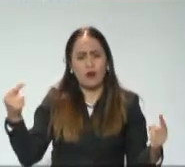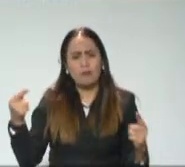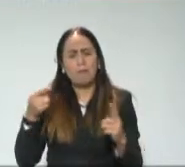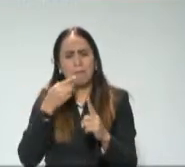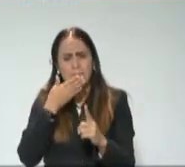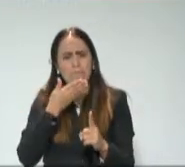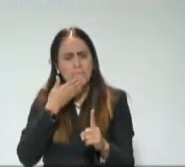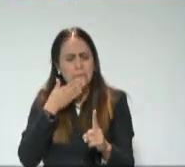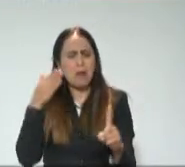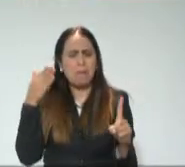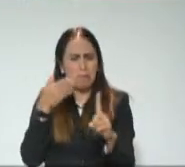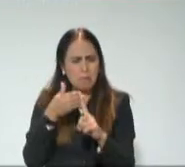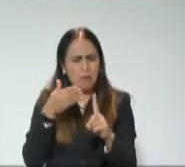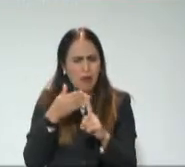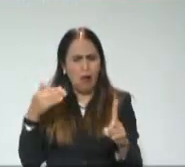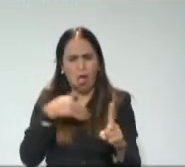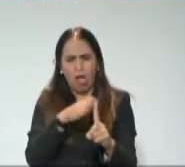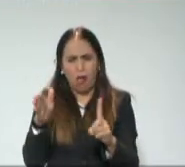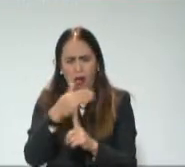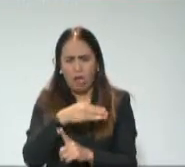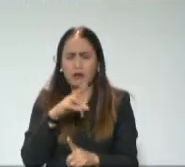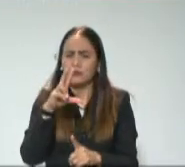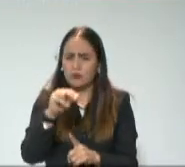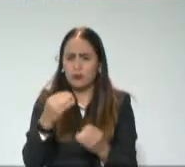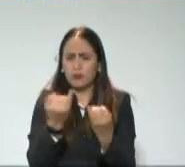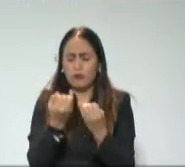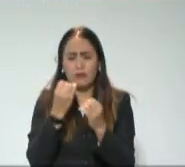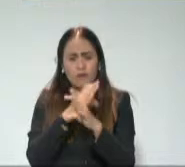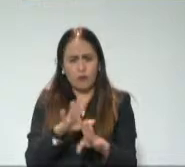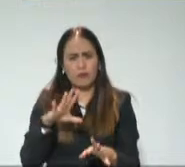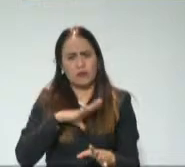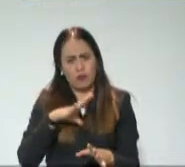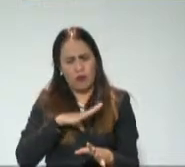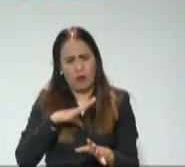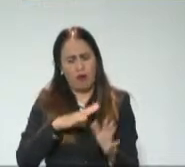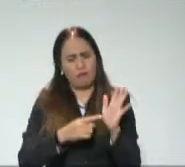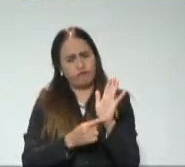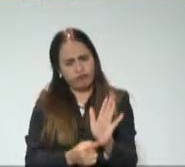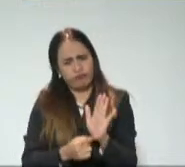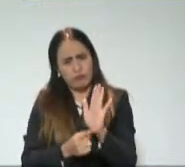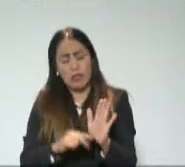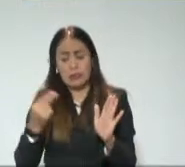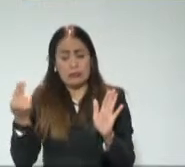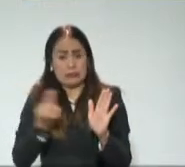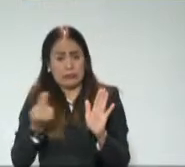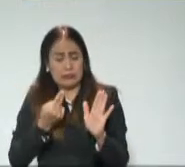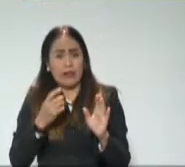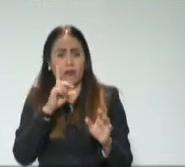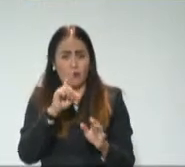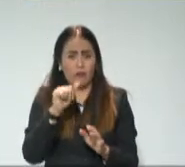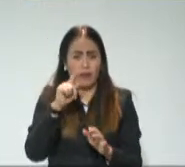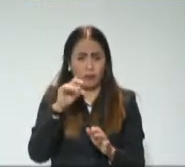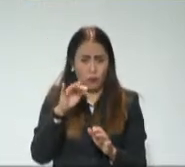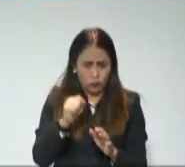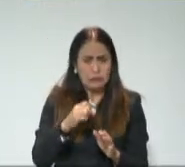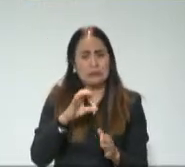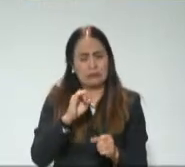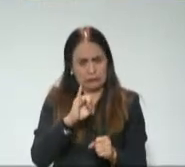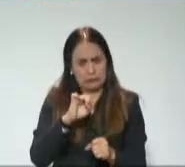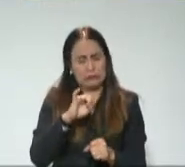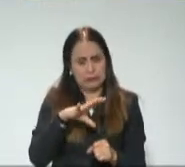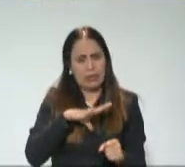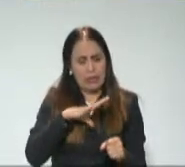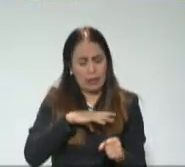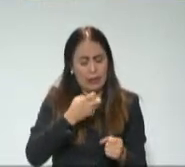ante los grandes retos y la evidencia con la que contamos es decir necesitamos no solo tener los datos sino que estos datos puedan